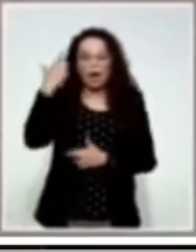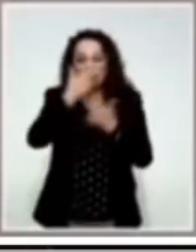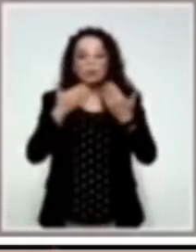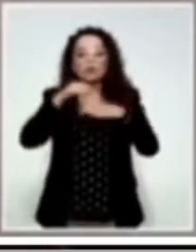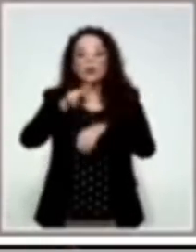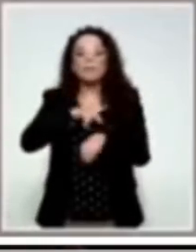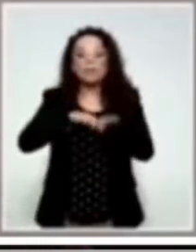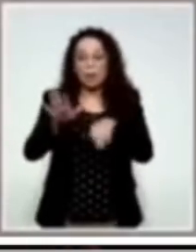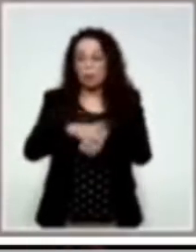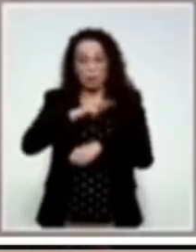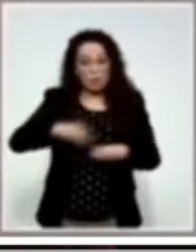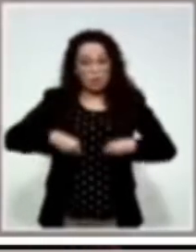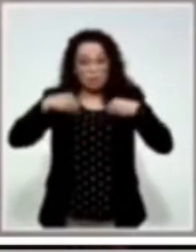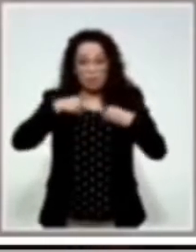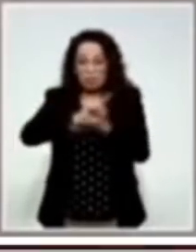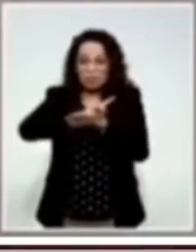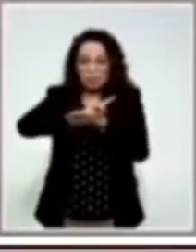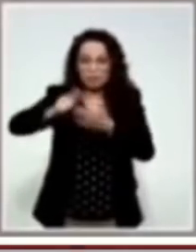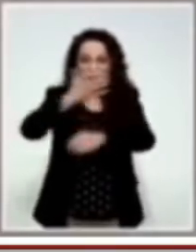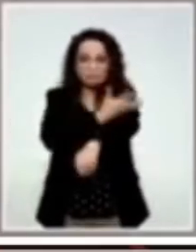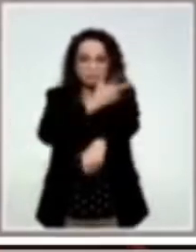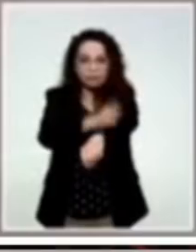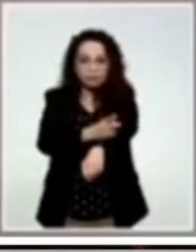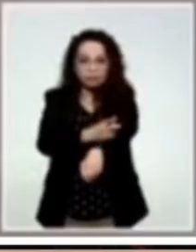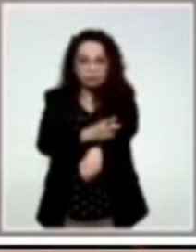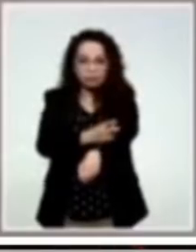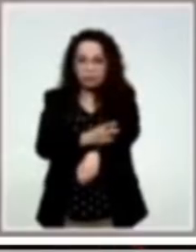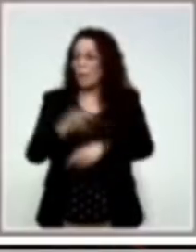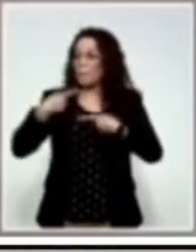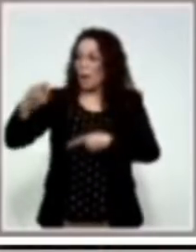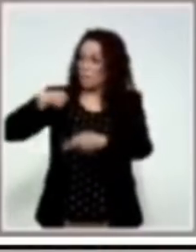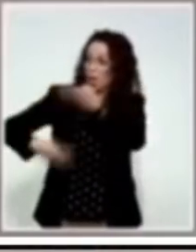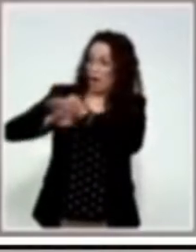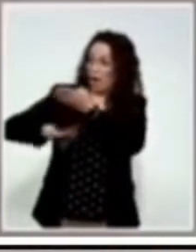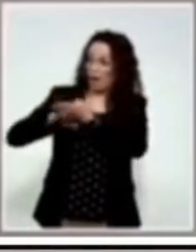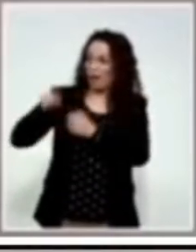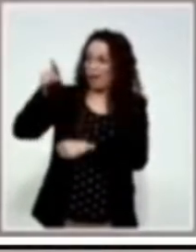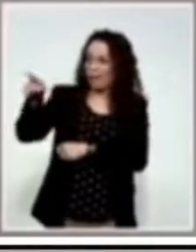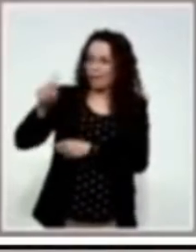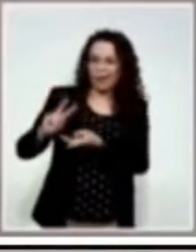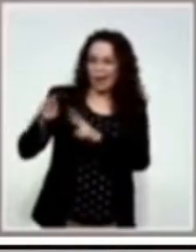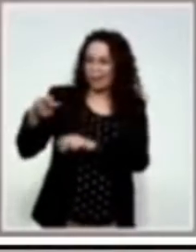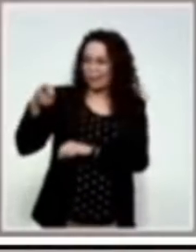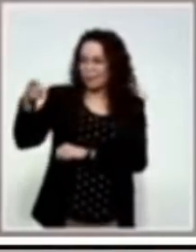privada limpia, no como muchos de los que me atacan, que en la primera auditoría se doblarían.